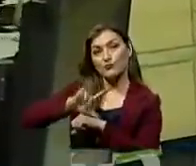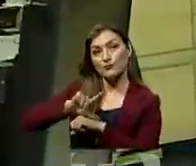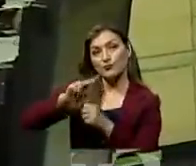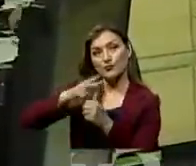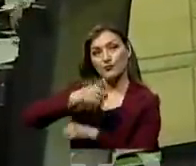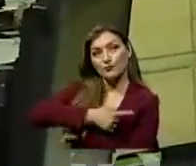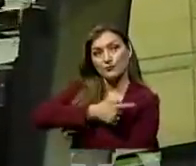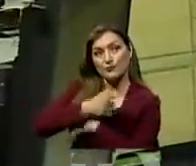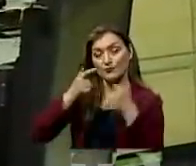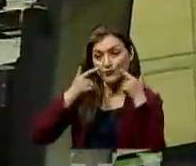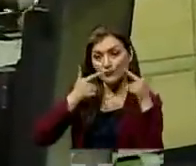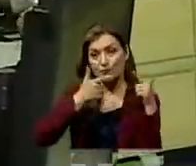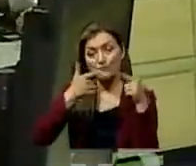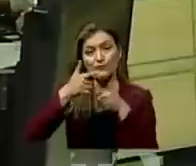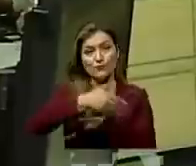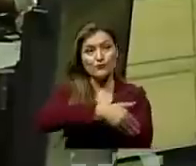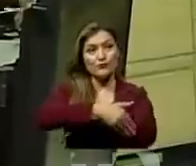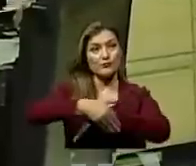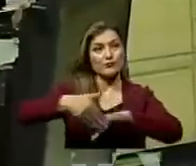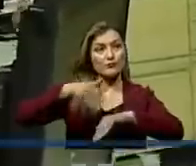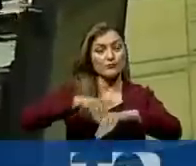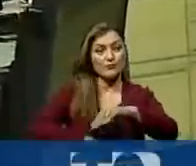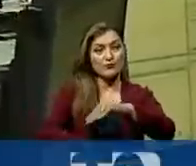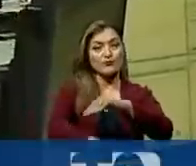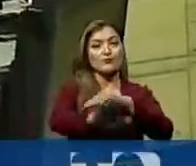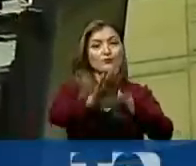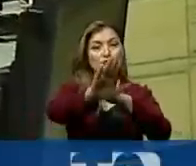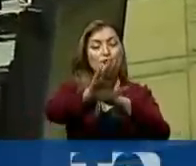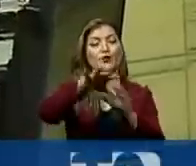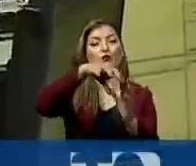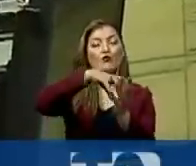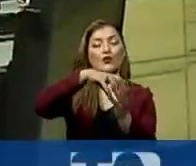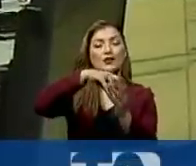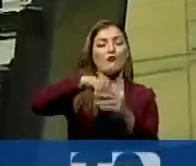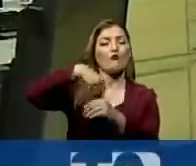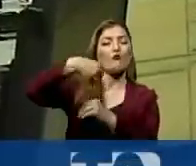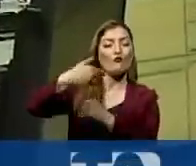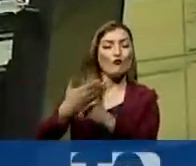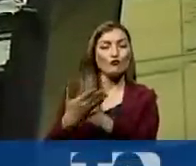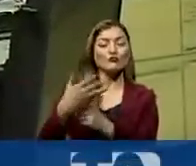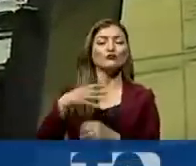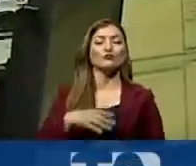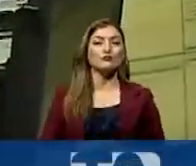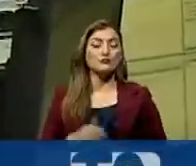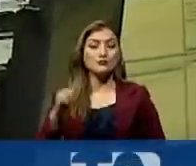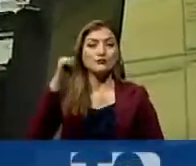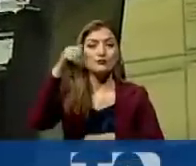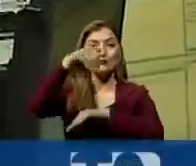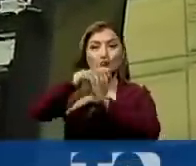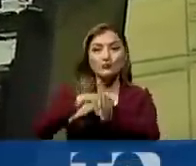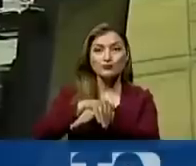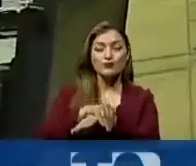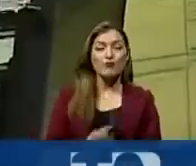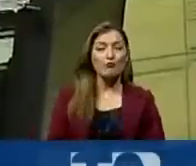las principales carreteras e ingresos y salidas de la provincia y si bien es cierto ayer en la tarde se registró una eventualidad de